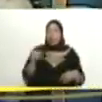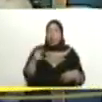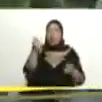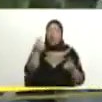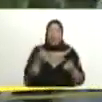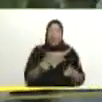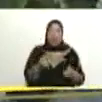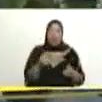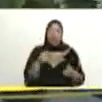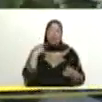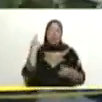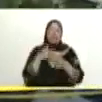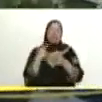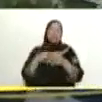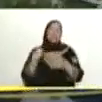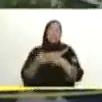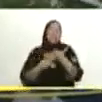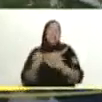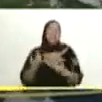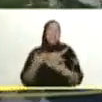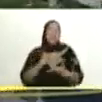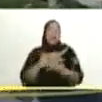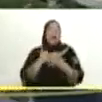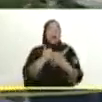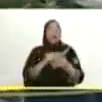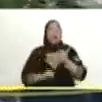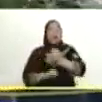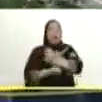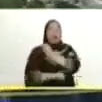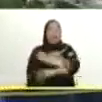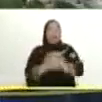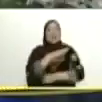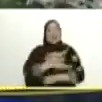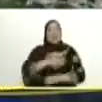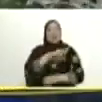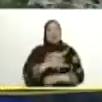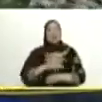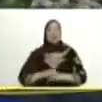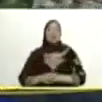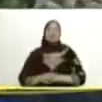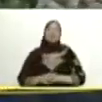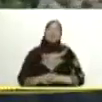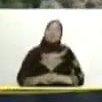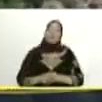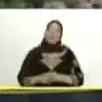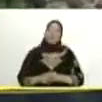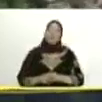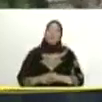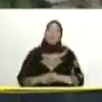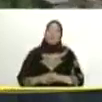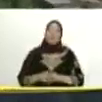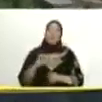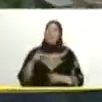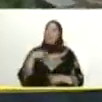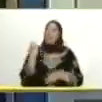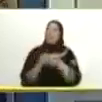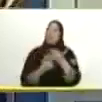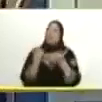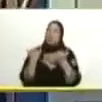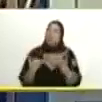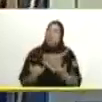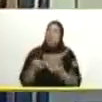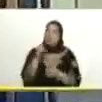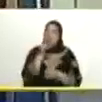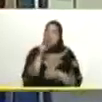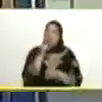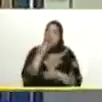extremistas de Venezuela, que no volverán, nunca pasarán. Aquí está el pueblo muy articulado y muy coordinado. Así que, con su venia, presidente, damos